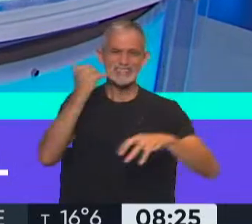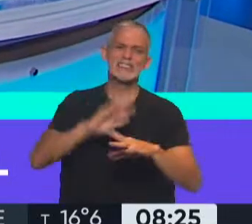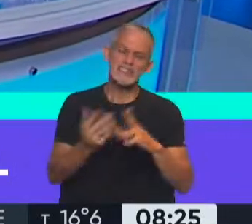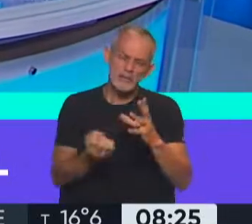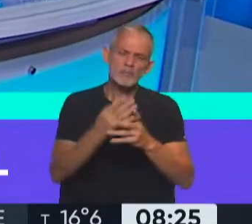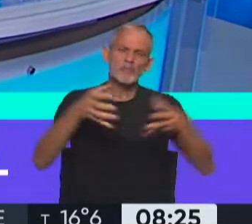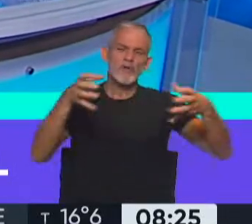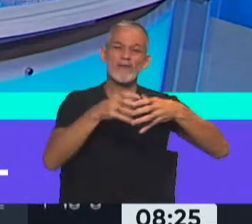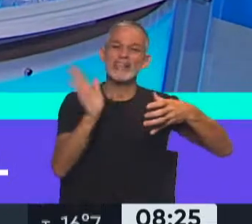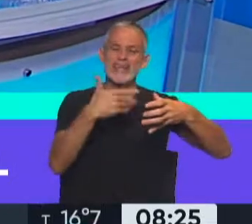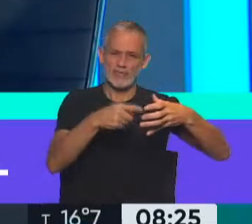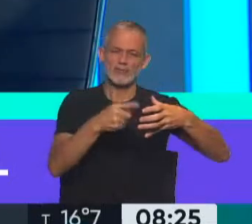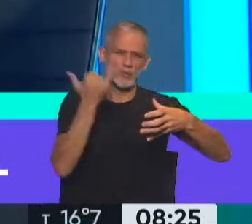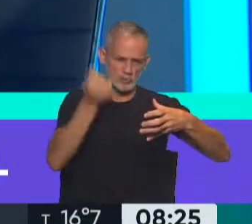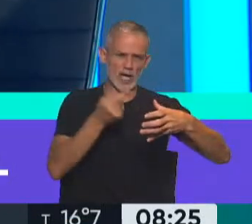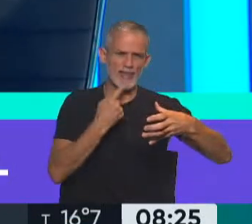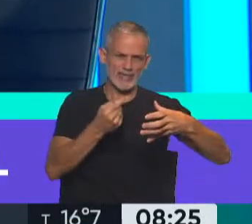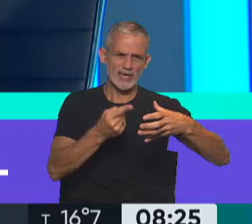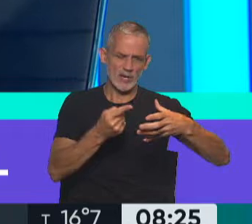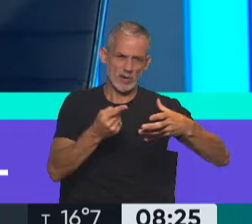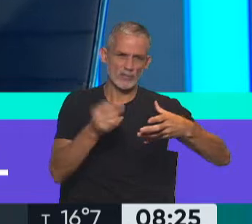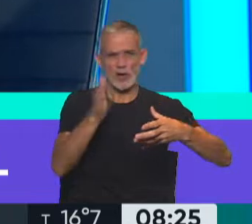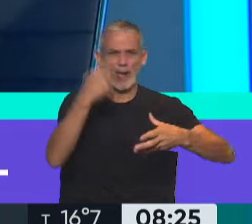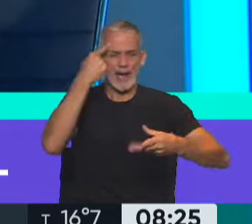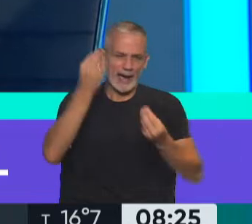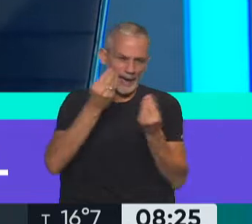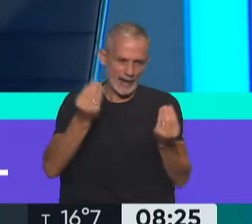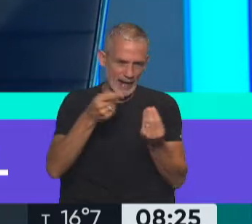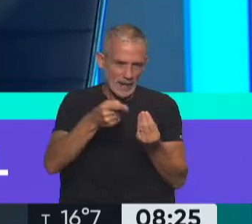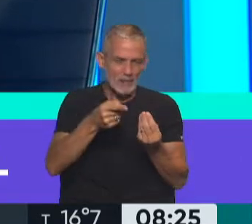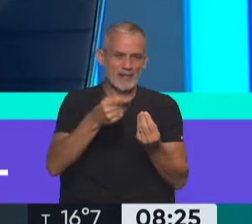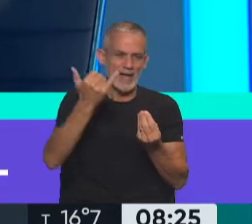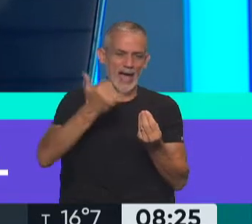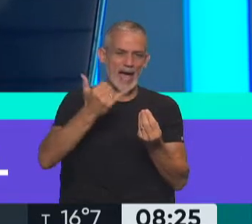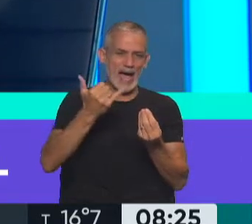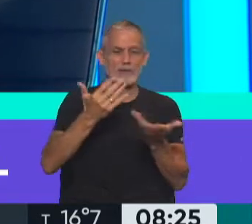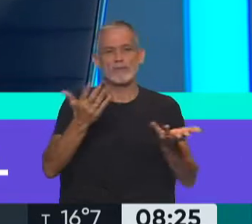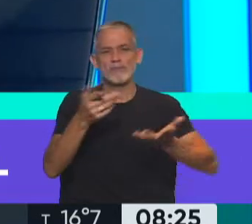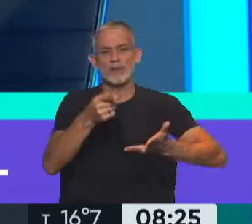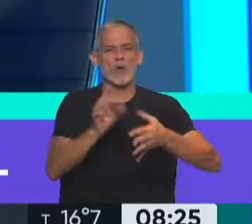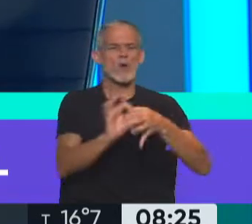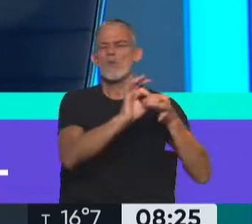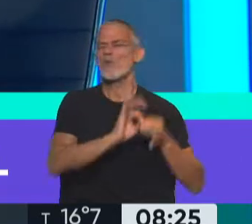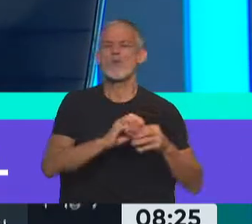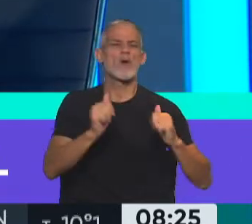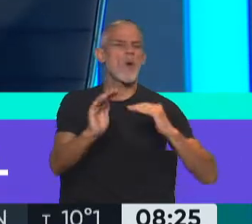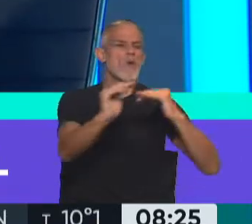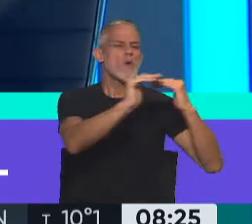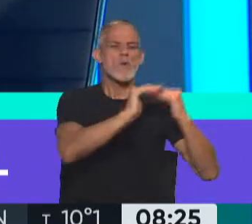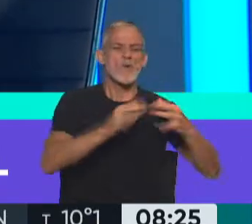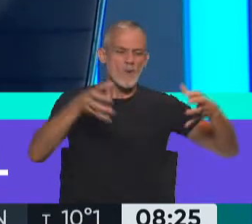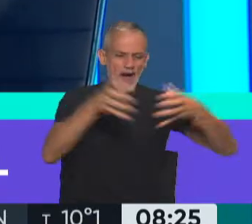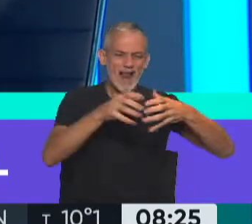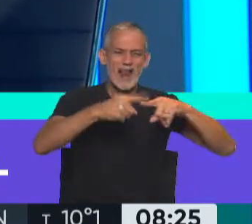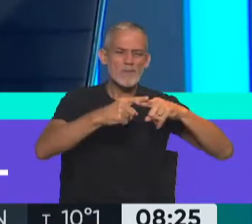del Frente de Todos estaban planteadas. Digo, nadie puede suponer que hay una unidad monolítica en todos